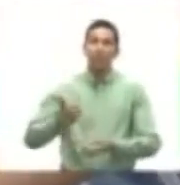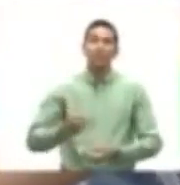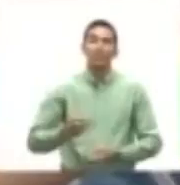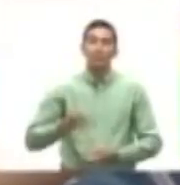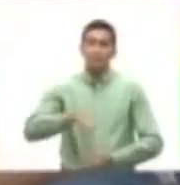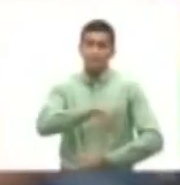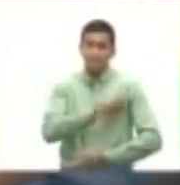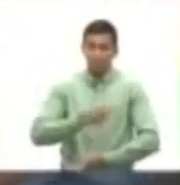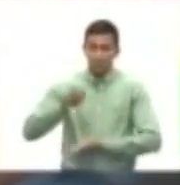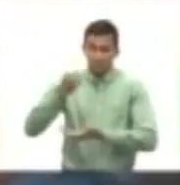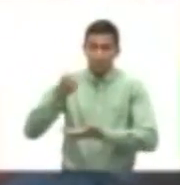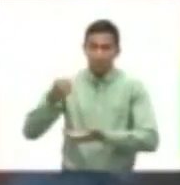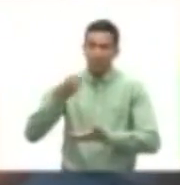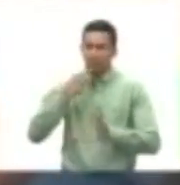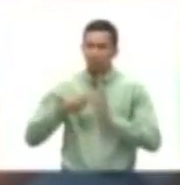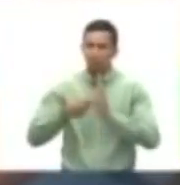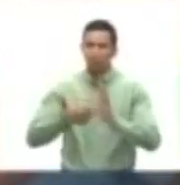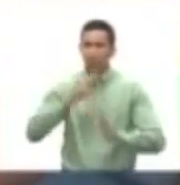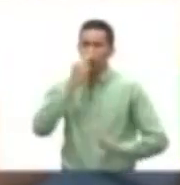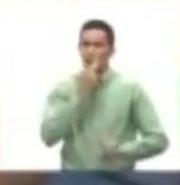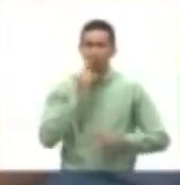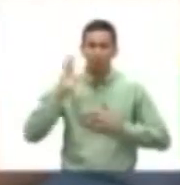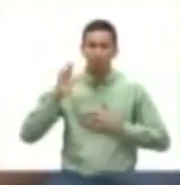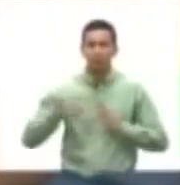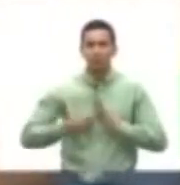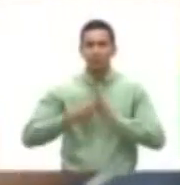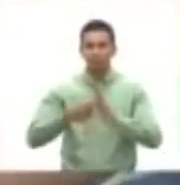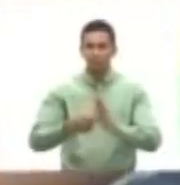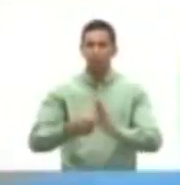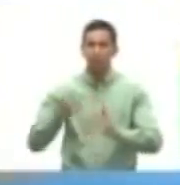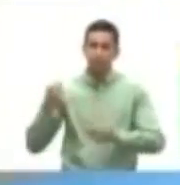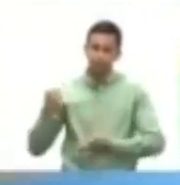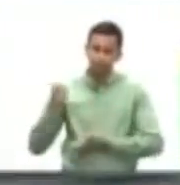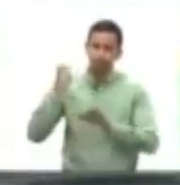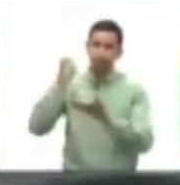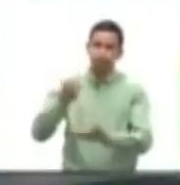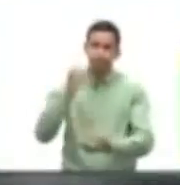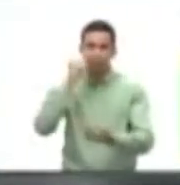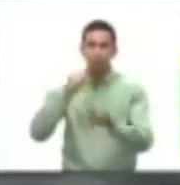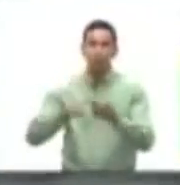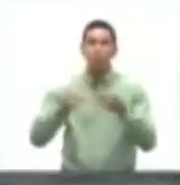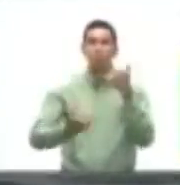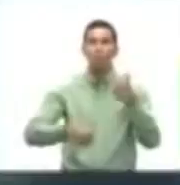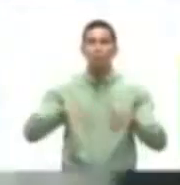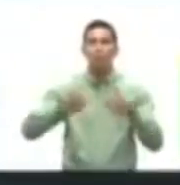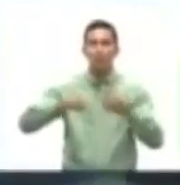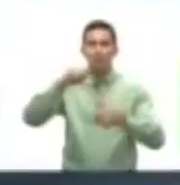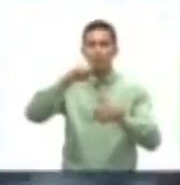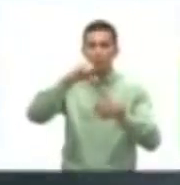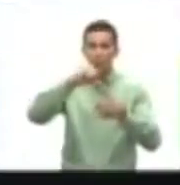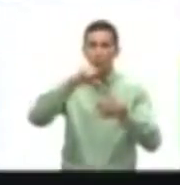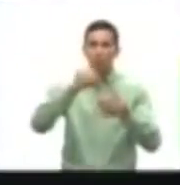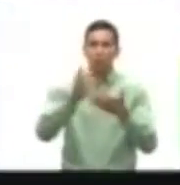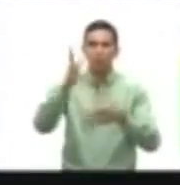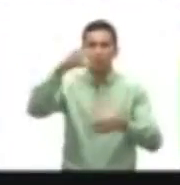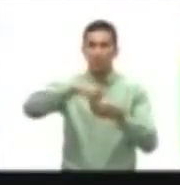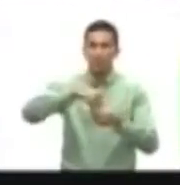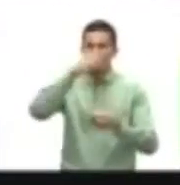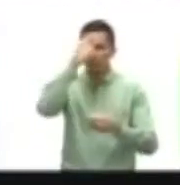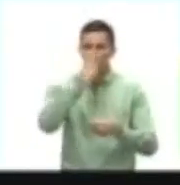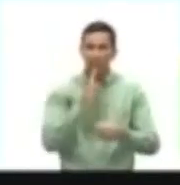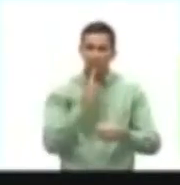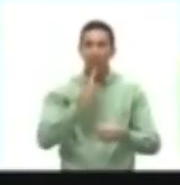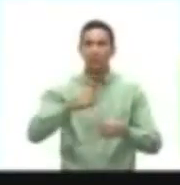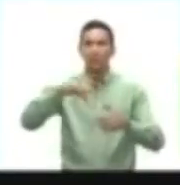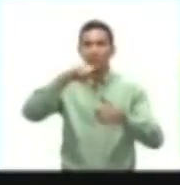Hacienda, Mauricio Cárdenas, se comprometió a garantizar los dineros a los Juegos Bolivarianos del 2017 en Santa Marta y los Centroamericanos y